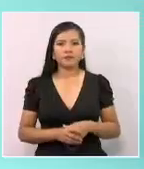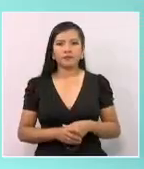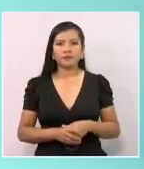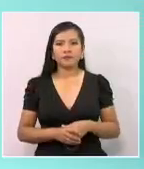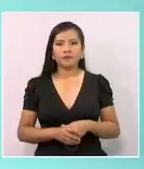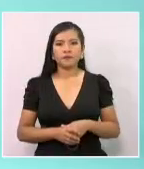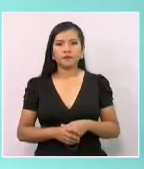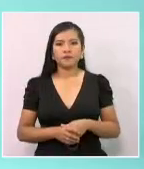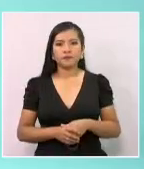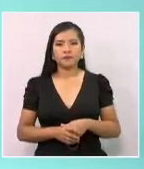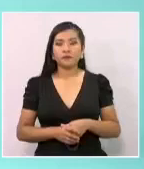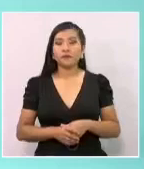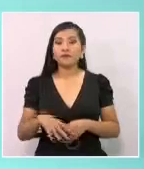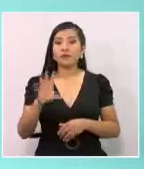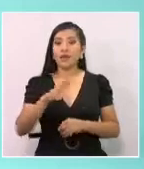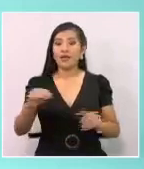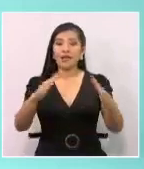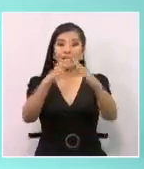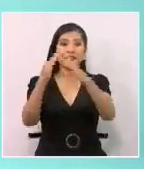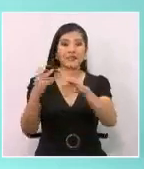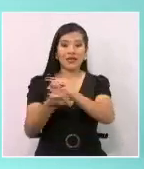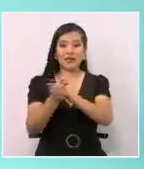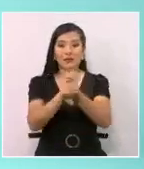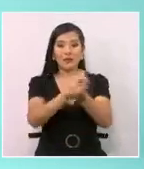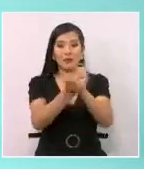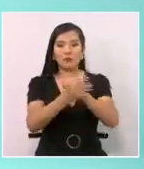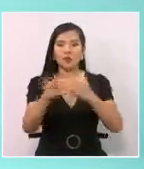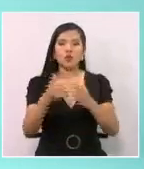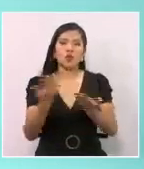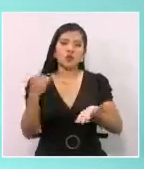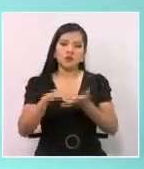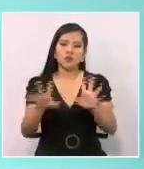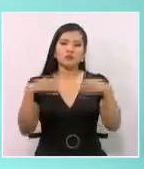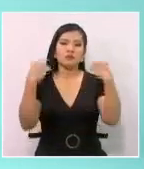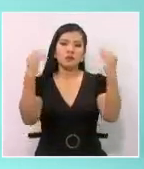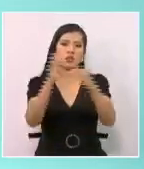Y las casas de cambio retoman la venta de dólares para la población. Algunos